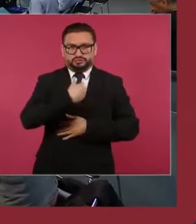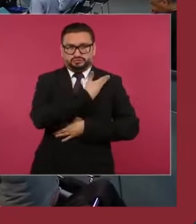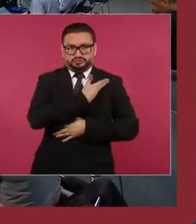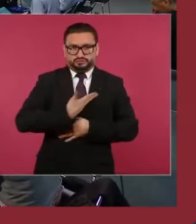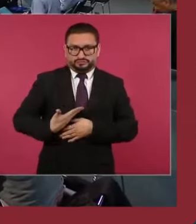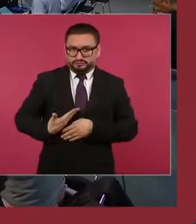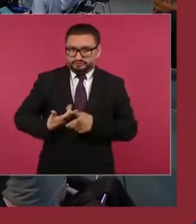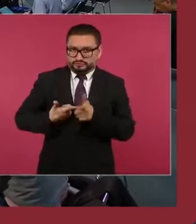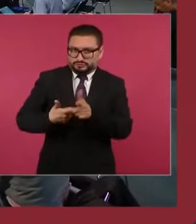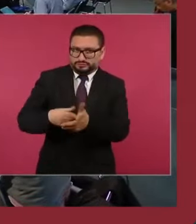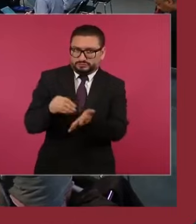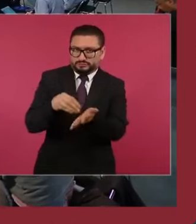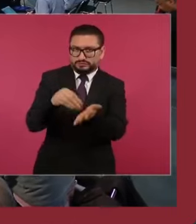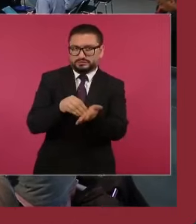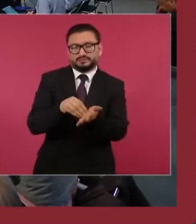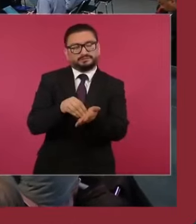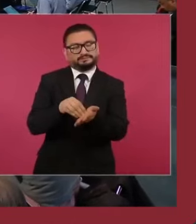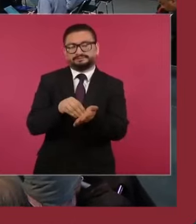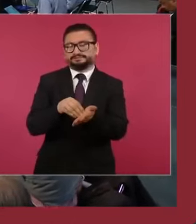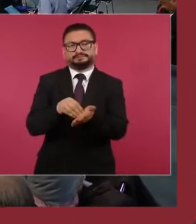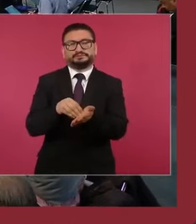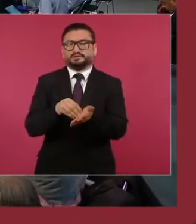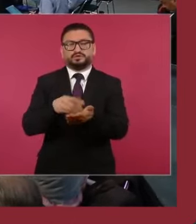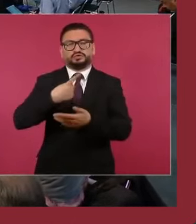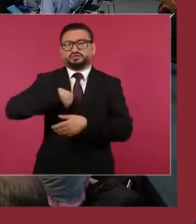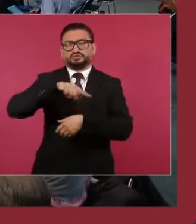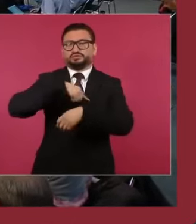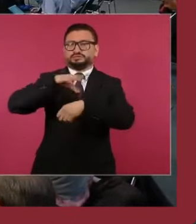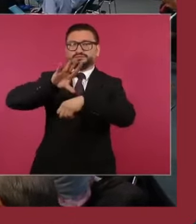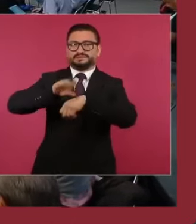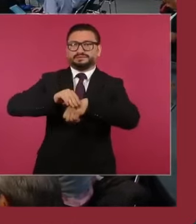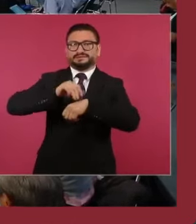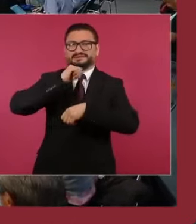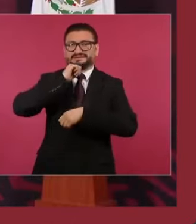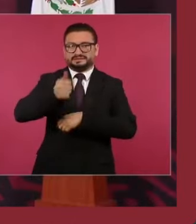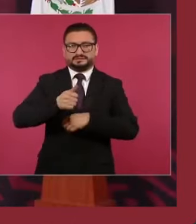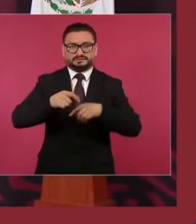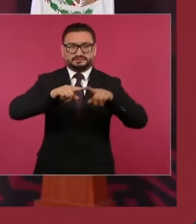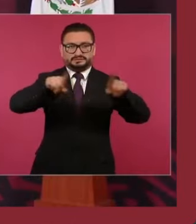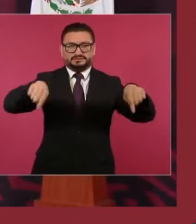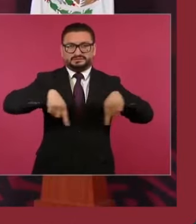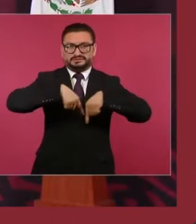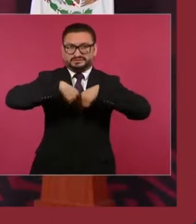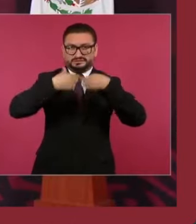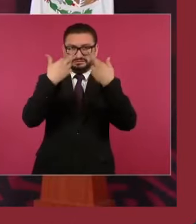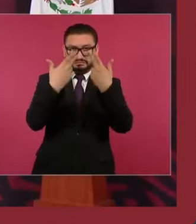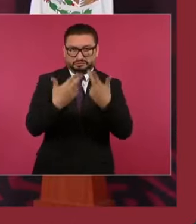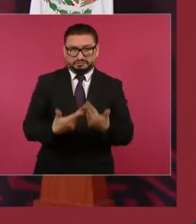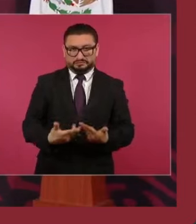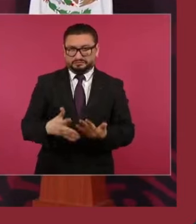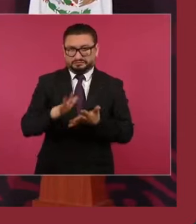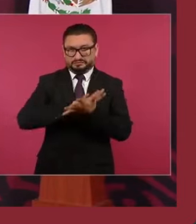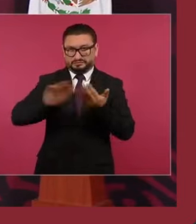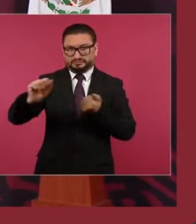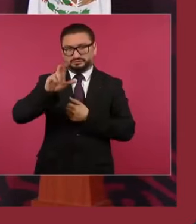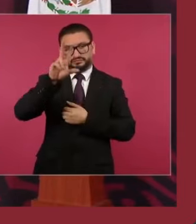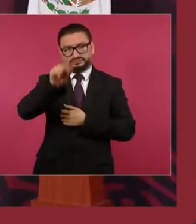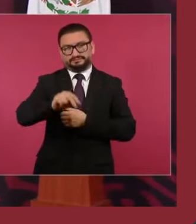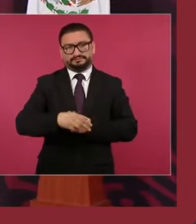presidente, no vamos a permitir que sigan destruyendo el